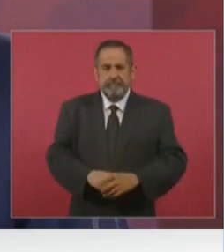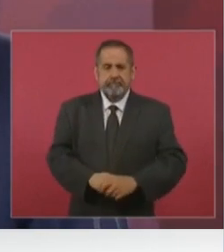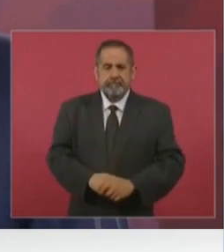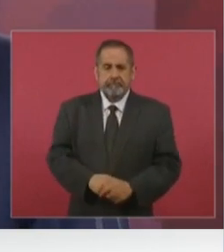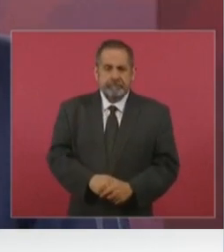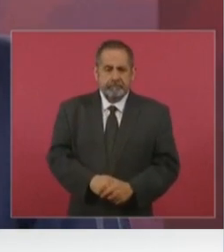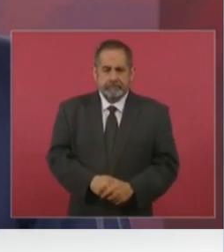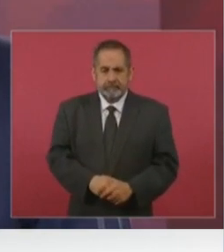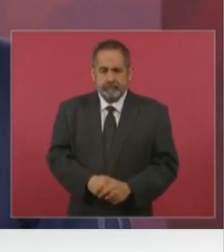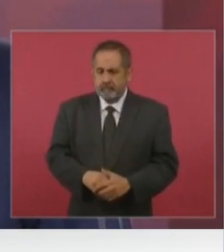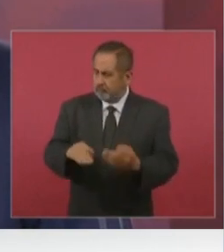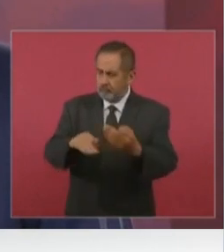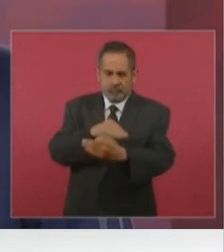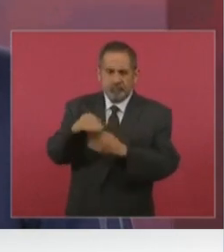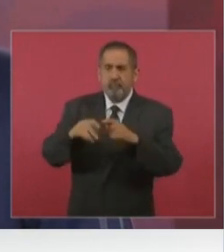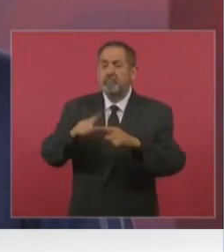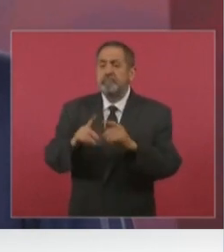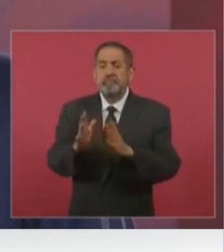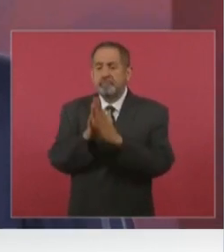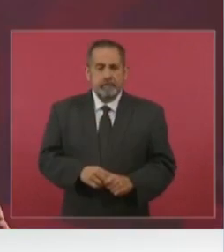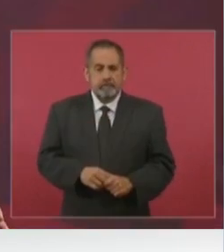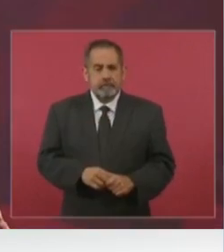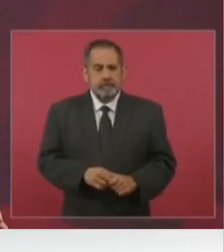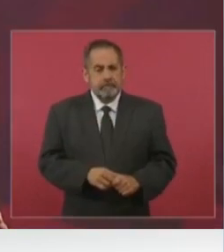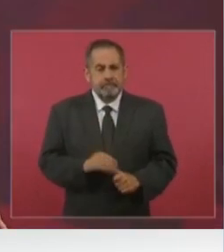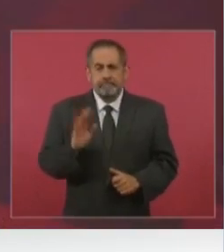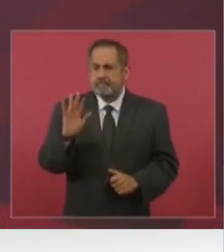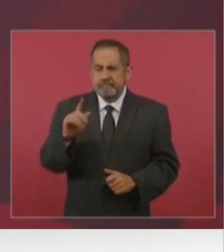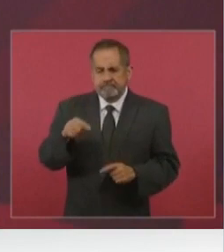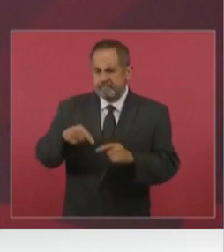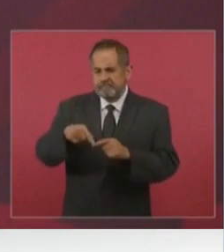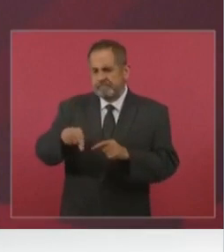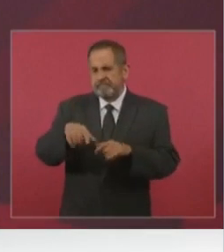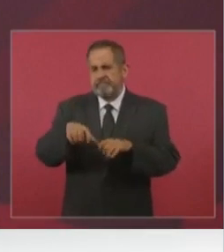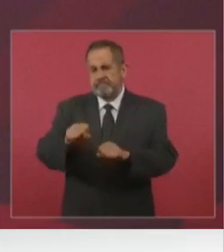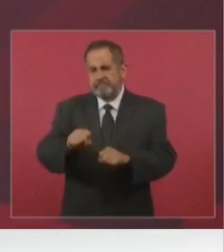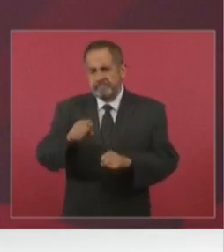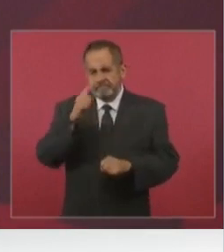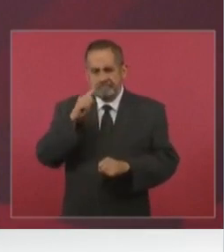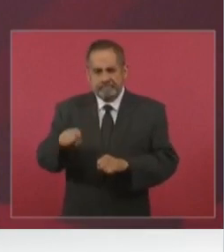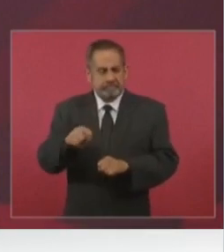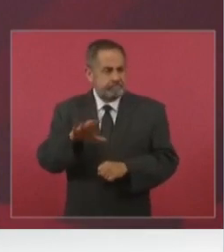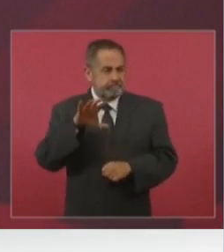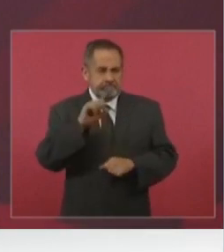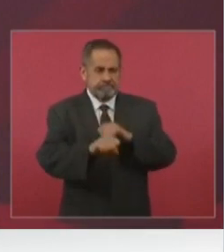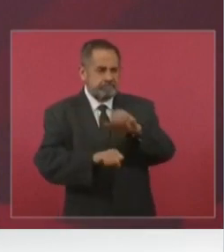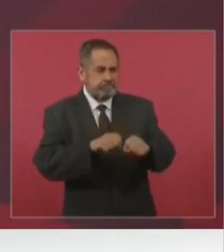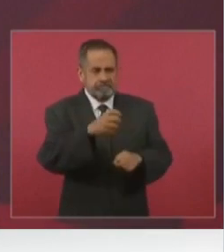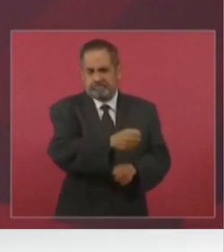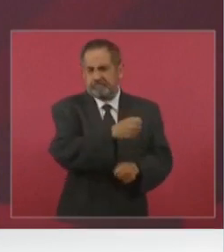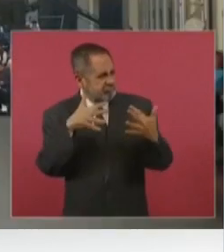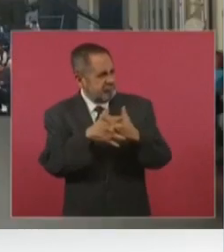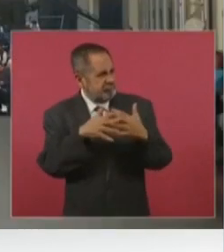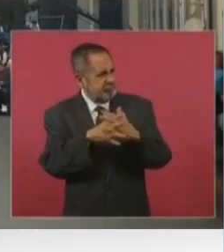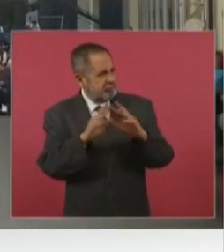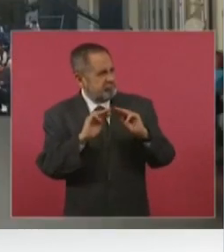decidió bajarse el sueldo. Sus declaraciones ocurren a tan solo unos días de que se llevaran las elecciones de Coahuila y el Estado de México.